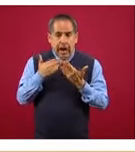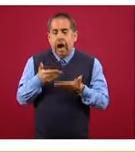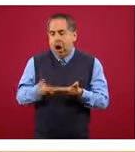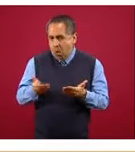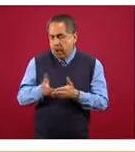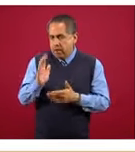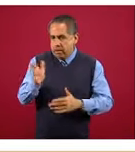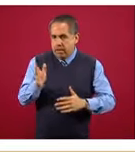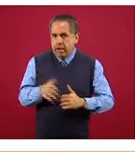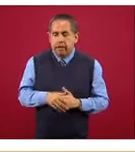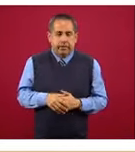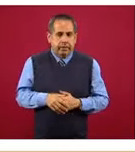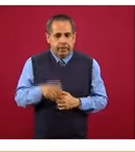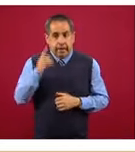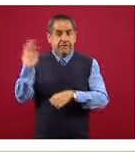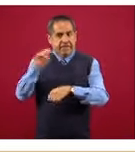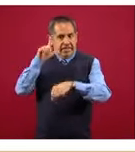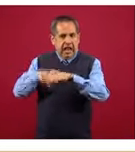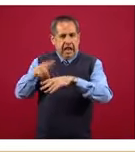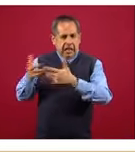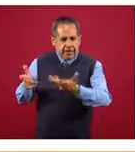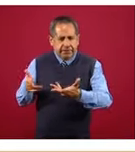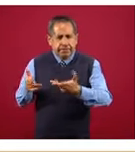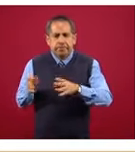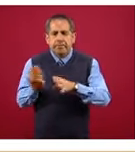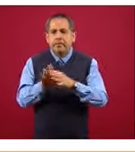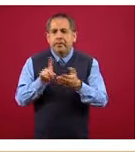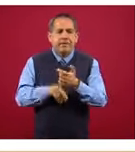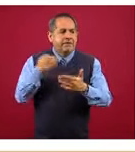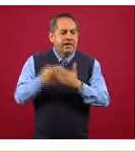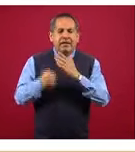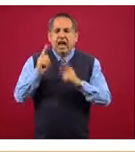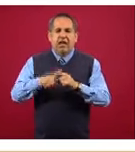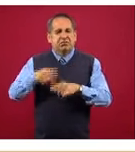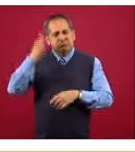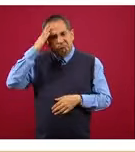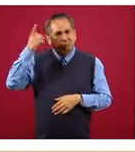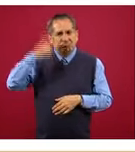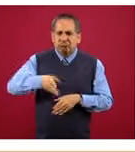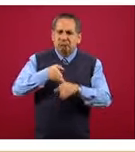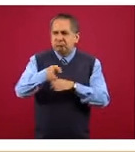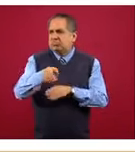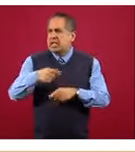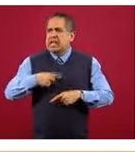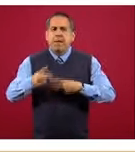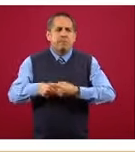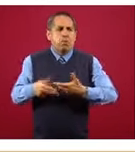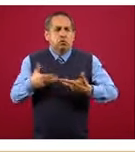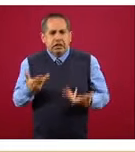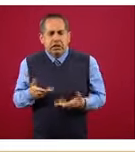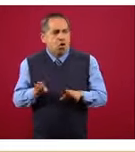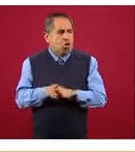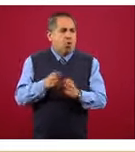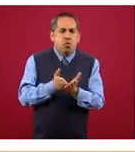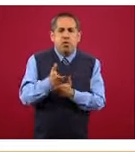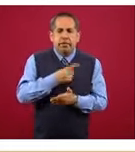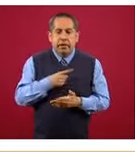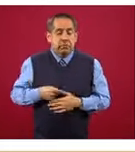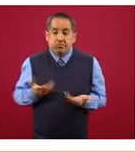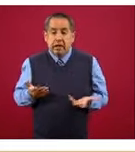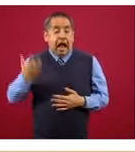tramo de la parte federal. Entonces no había como una línea muy clara de qué se tiene que hacer y cómo se tiene que hacer.